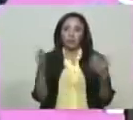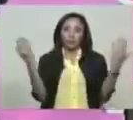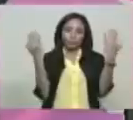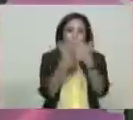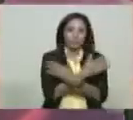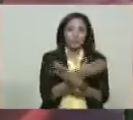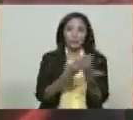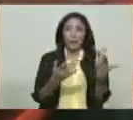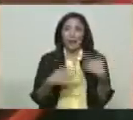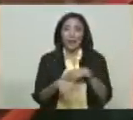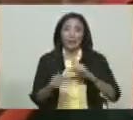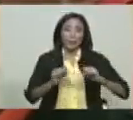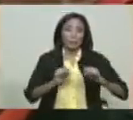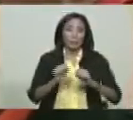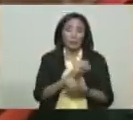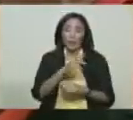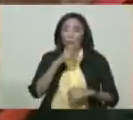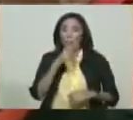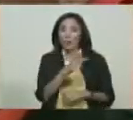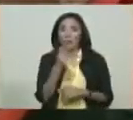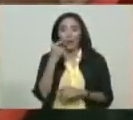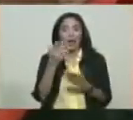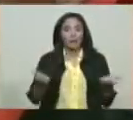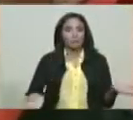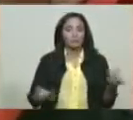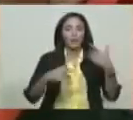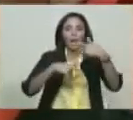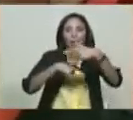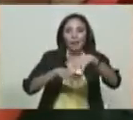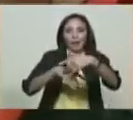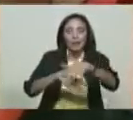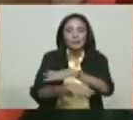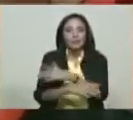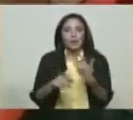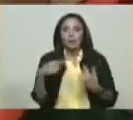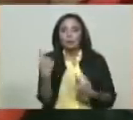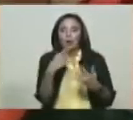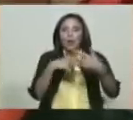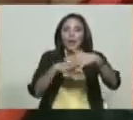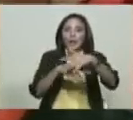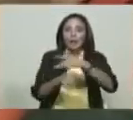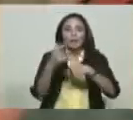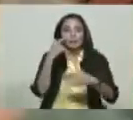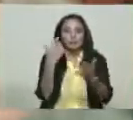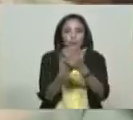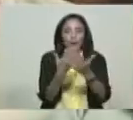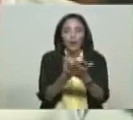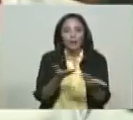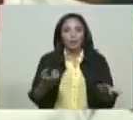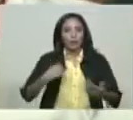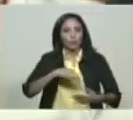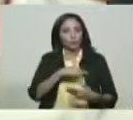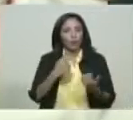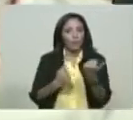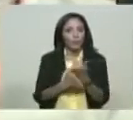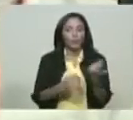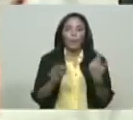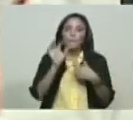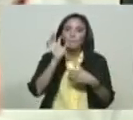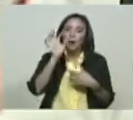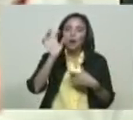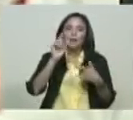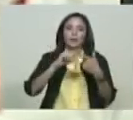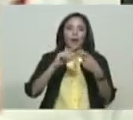desmovilizó y hubo que salir casi solo a las calles a decir, aquí estamos, queremos patria, queremos